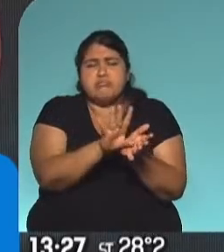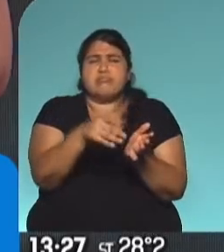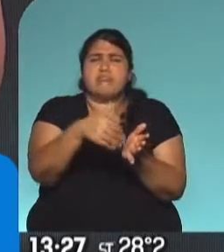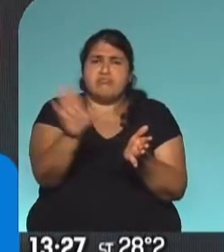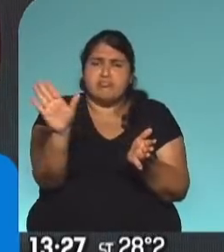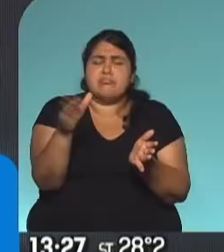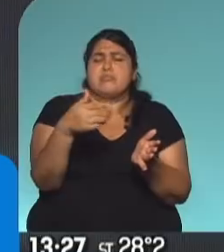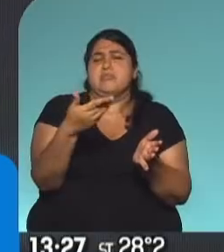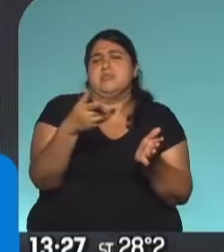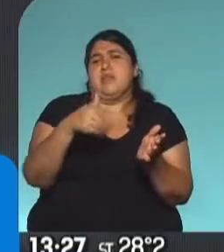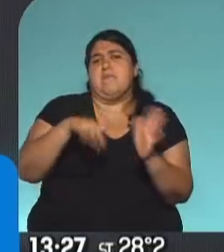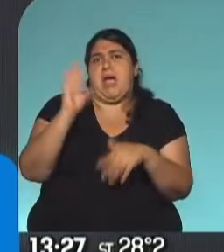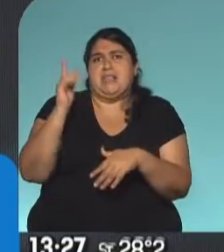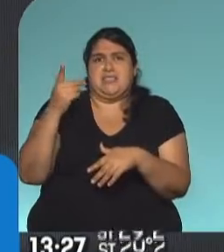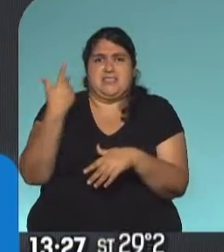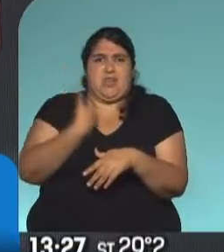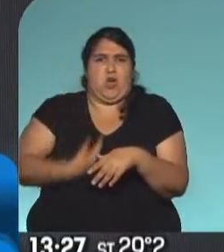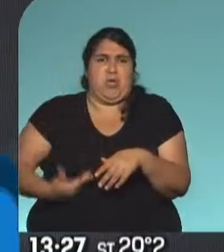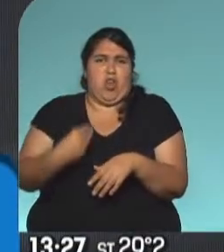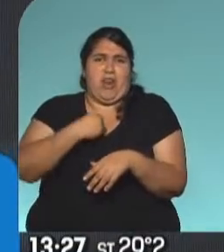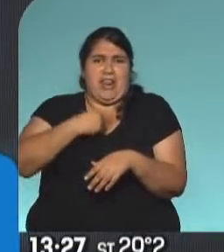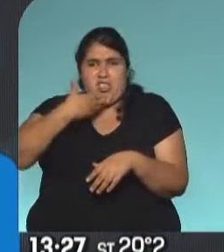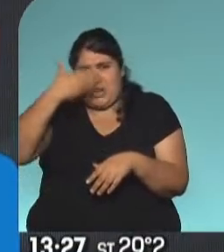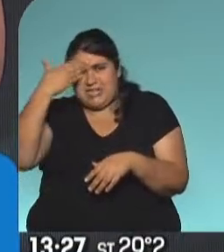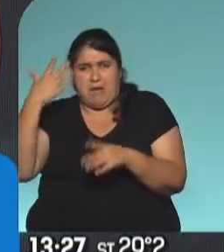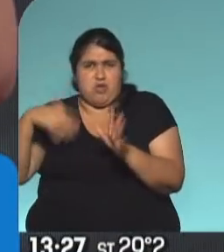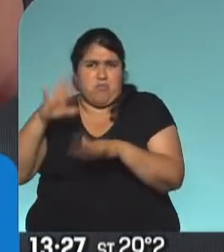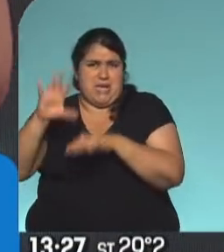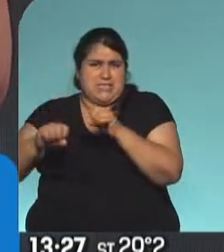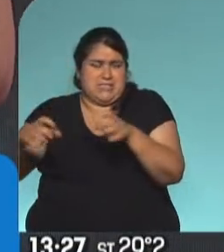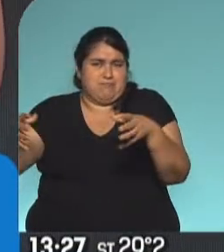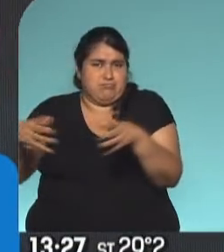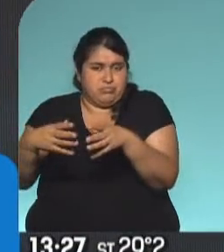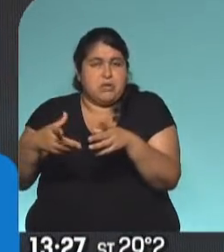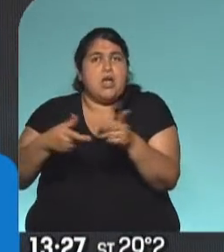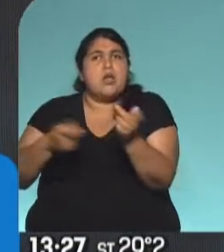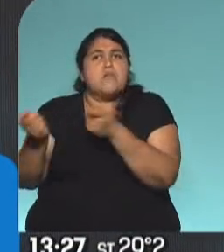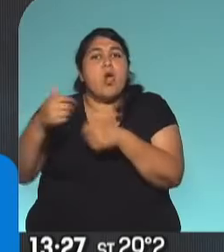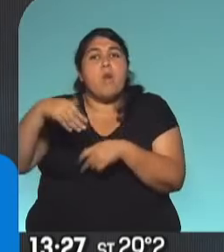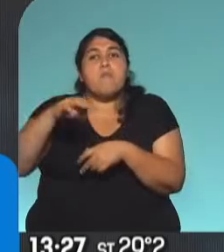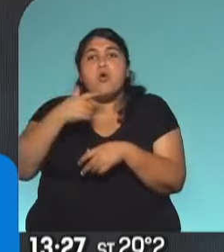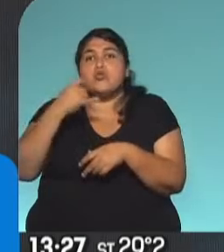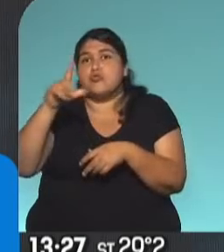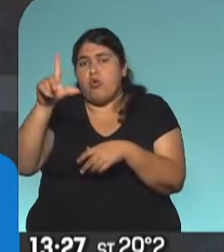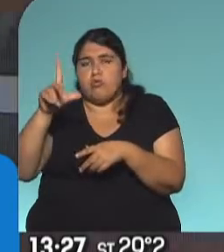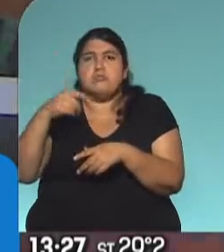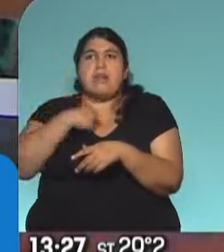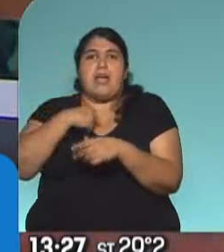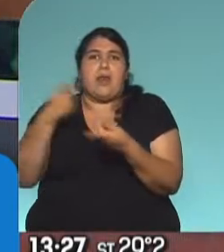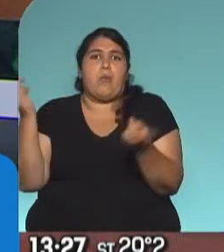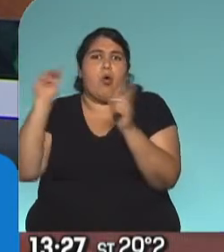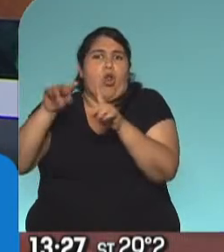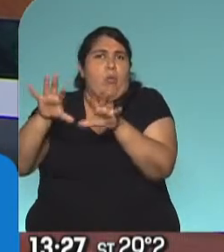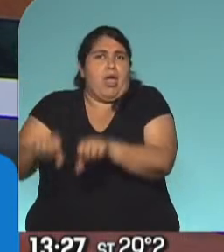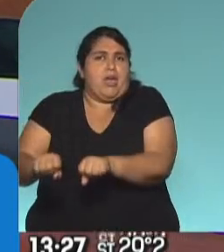el avance del Estado Islámico en su momento, y ahora, una vez que recuperaron el control de Mosul, están tratando de volver, ¿no? Pero